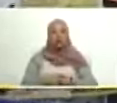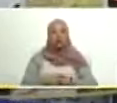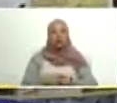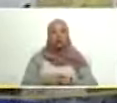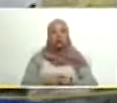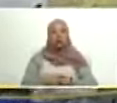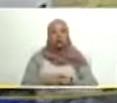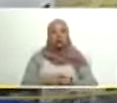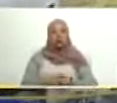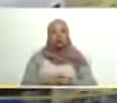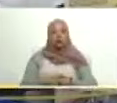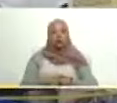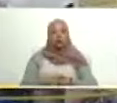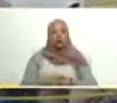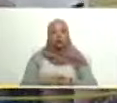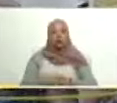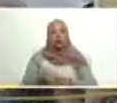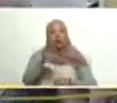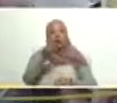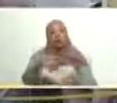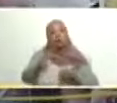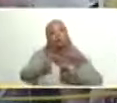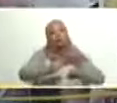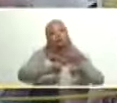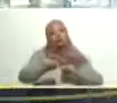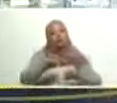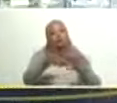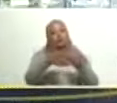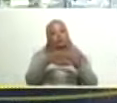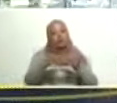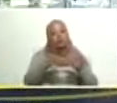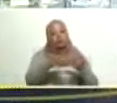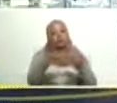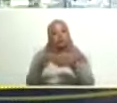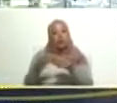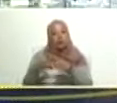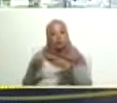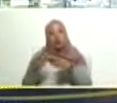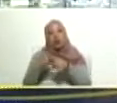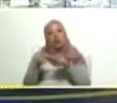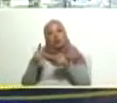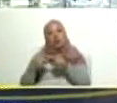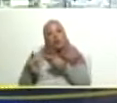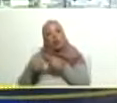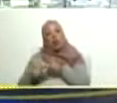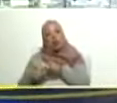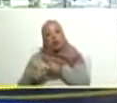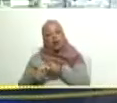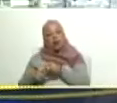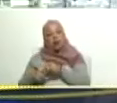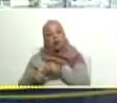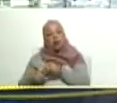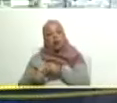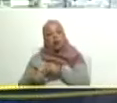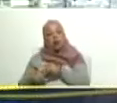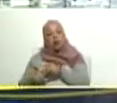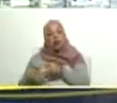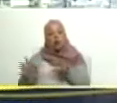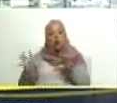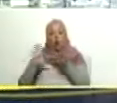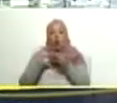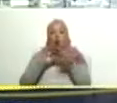Y a su vez cada movimiento social agrupa columnas y